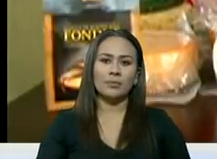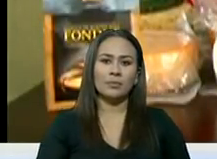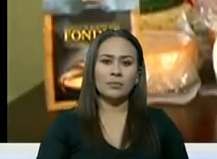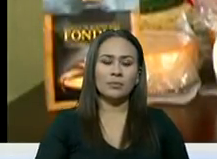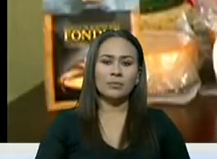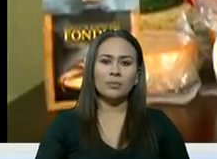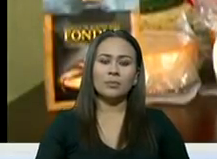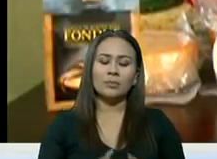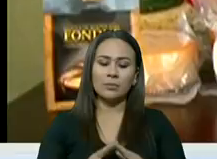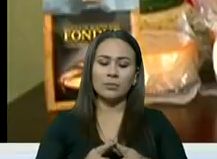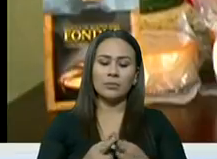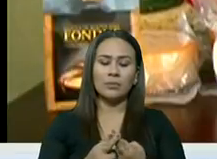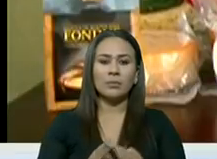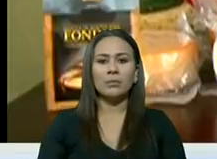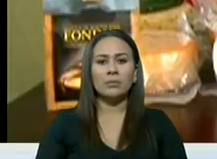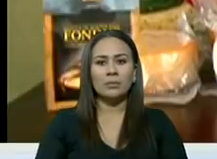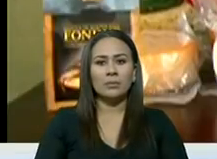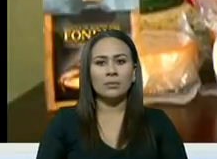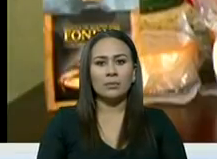comenzaron